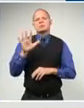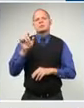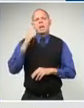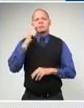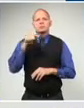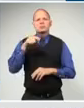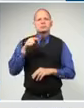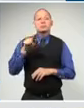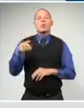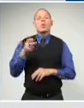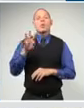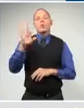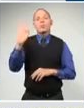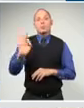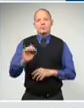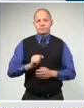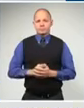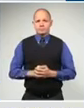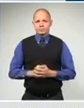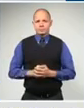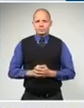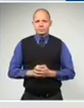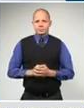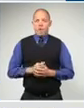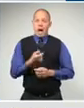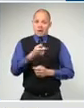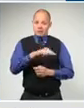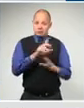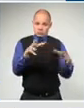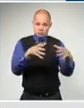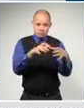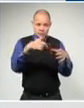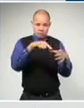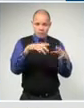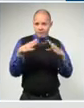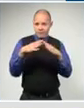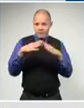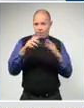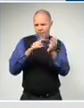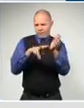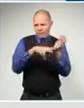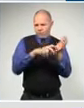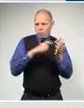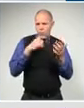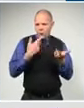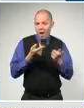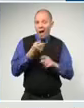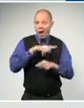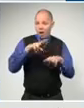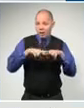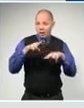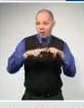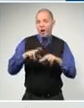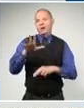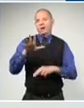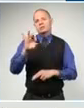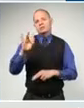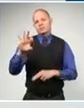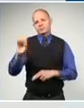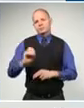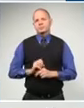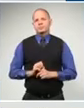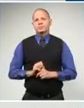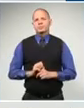55,4% de todos los casos diagnosticados ayer. Estamos hablando de 570.